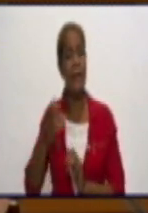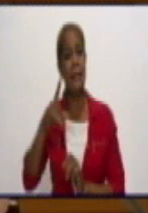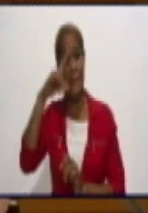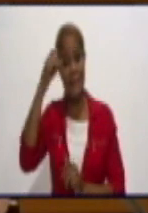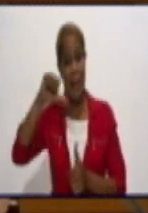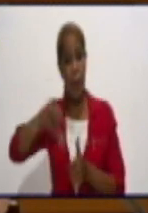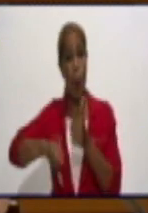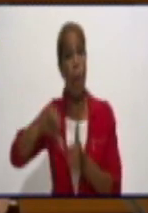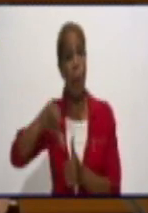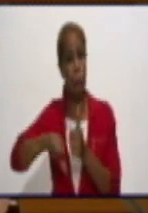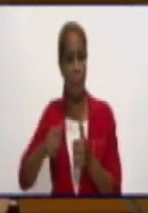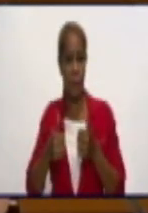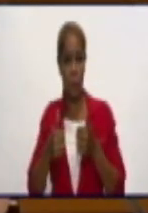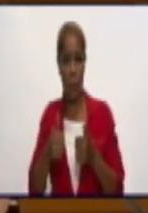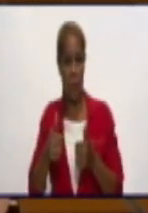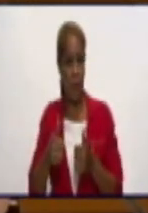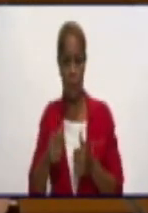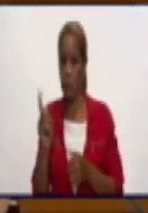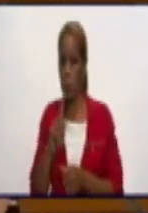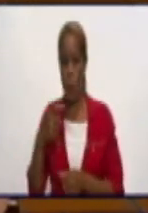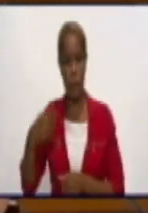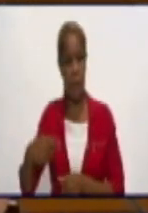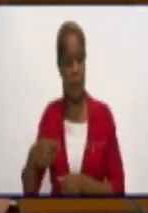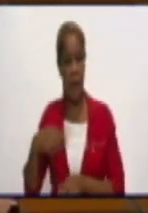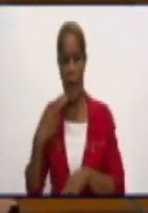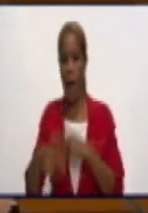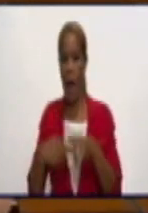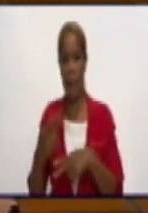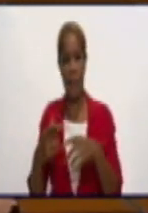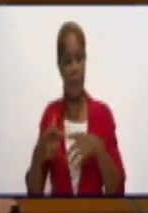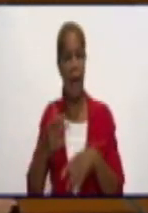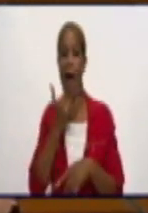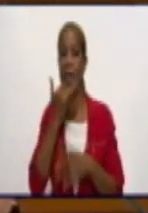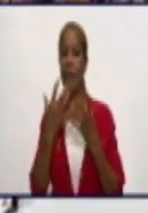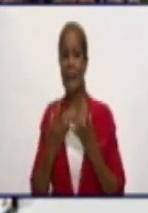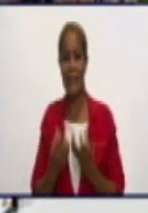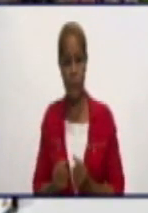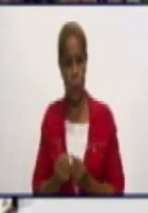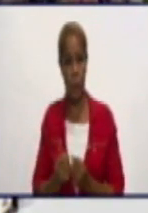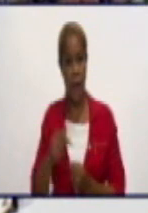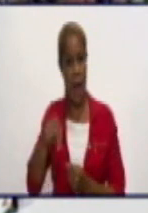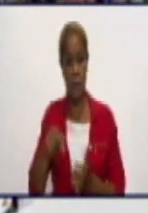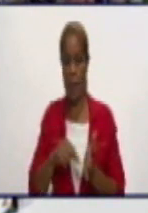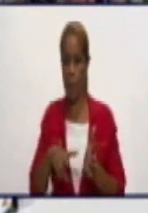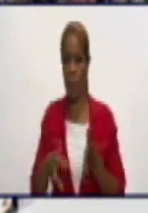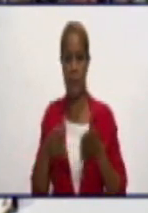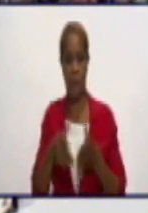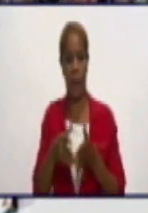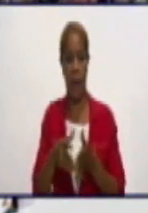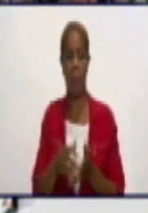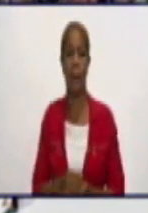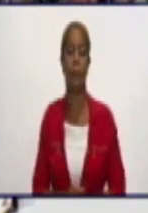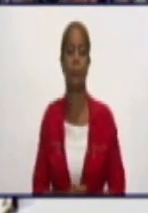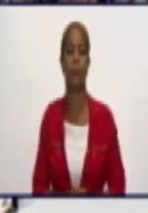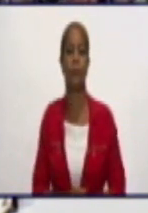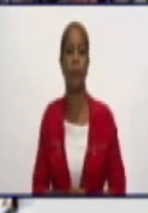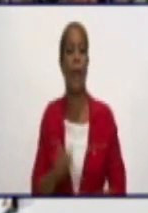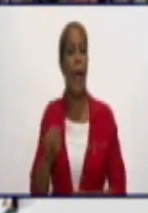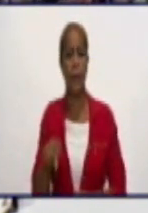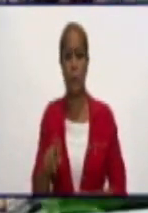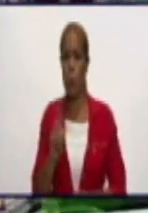haber, por esta causa, afectaciones en el país y, por supuesto, en nuestro territorio. Esto no quiere decir que por